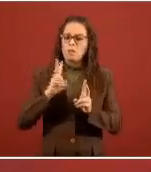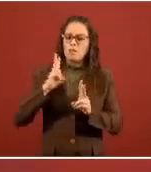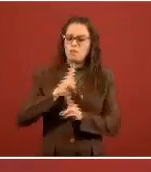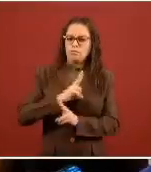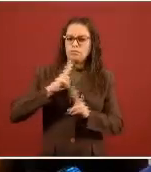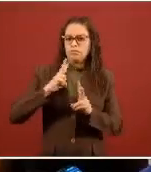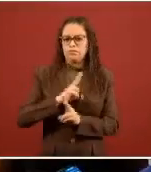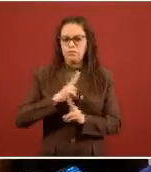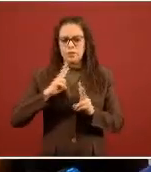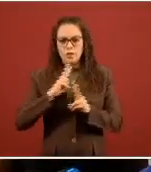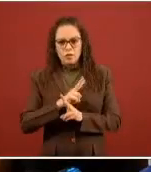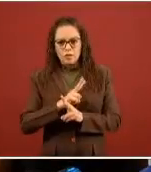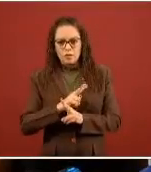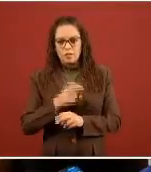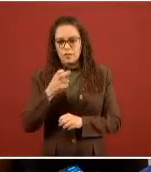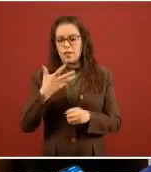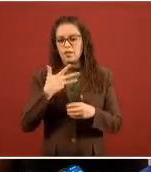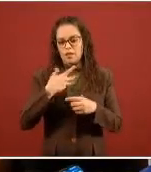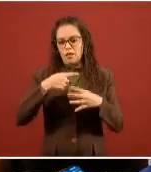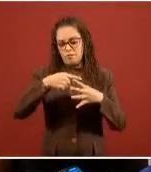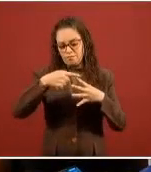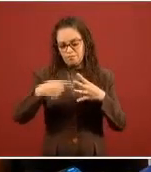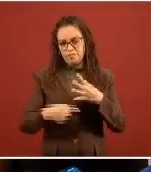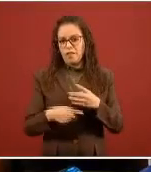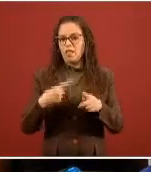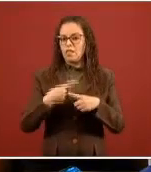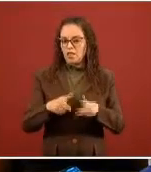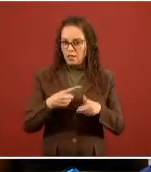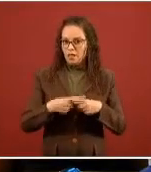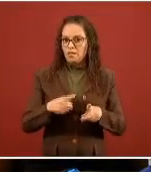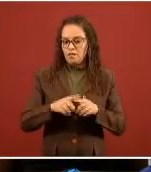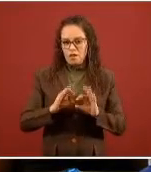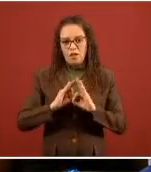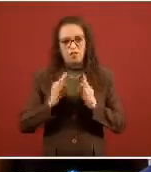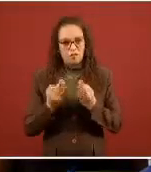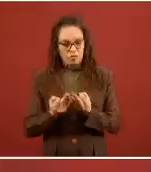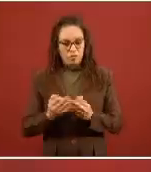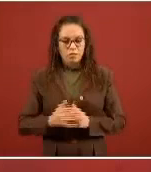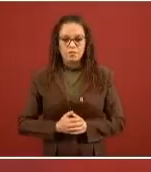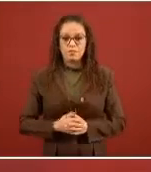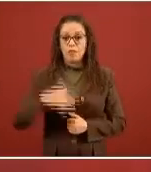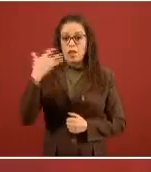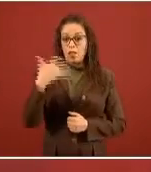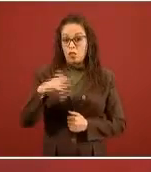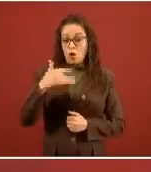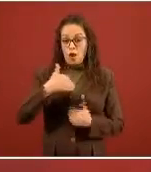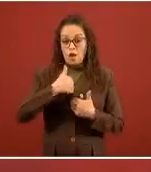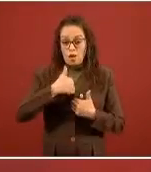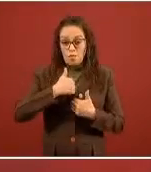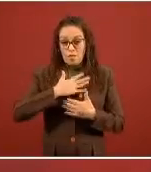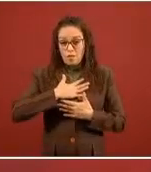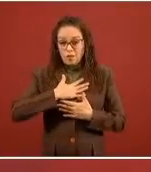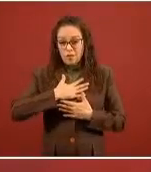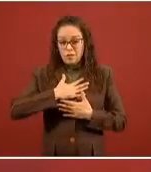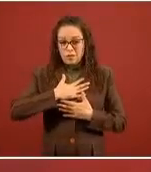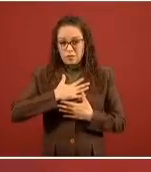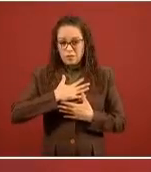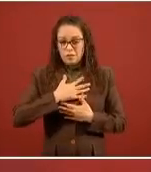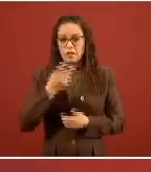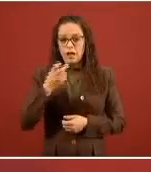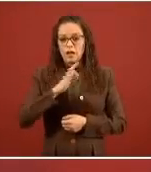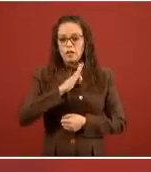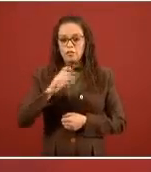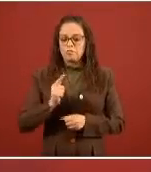gran, variedad de presentación. El dolor de pecho como tal pudiera identificarse como